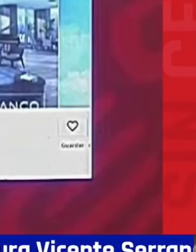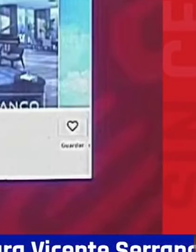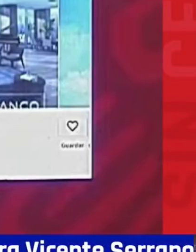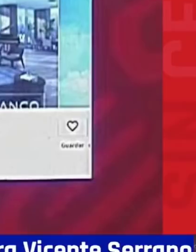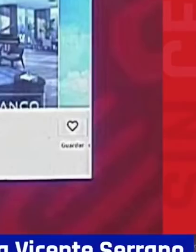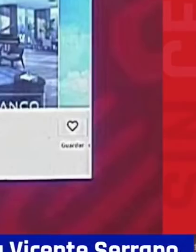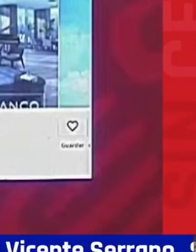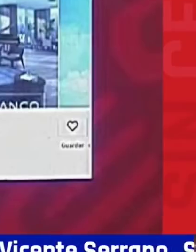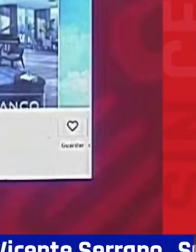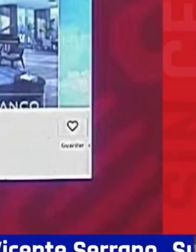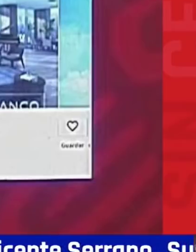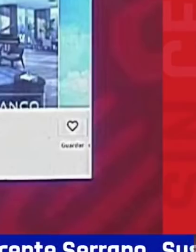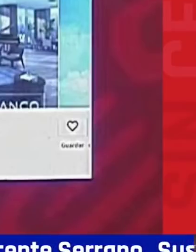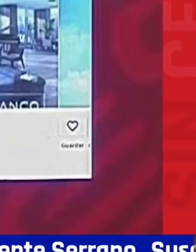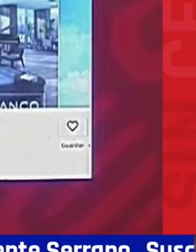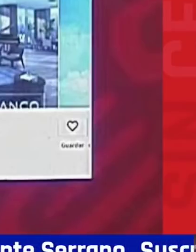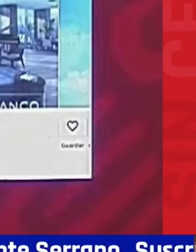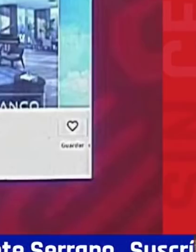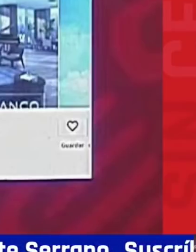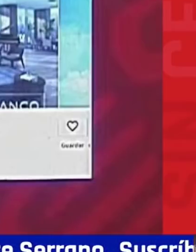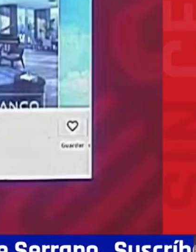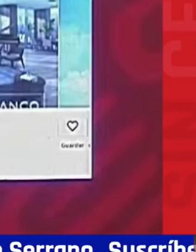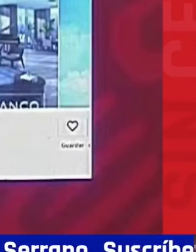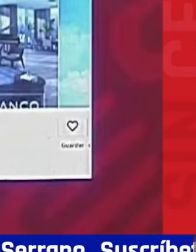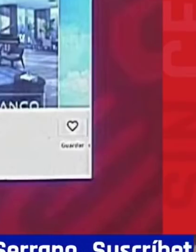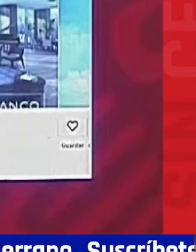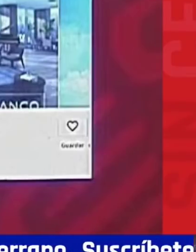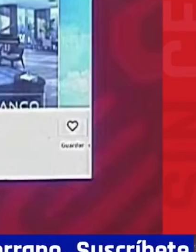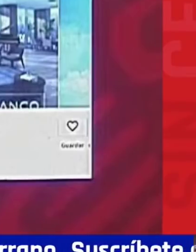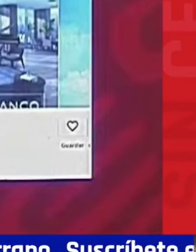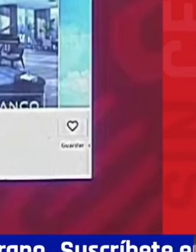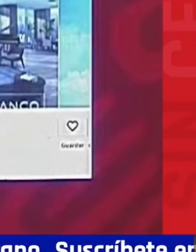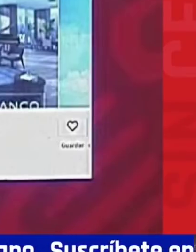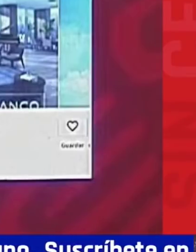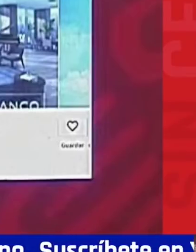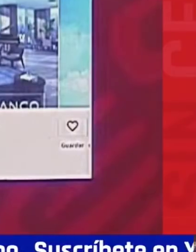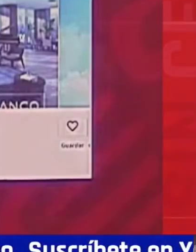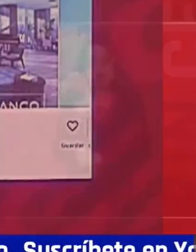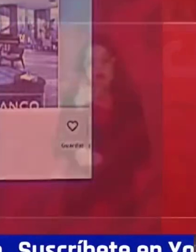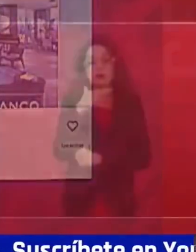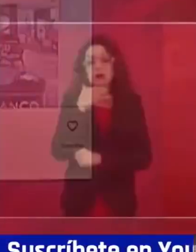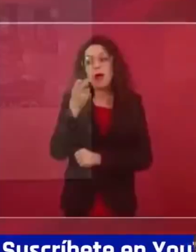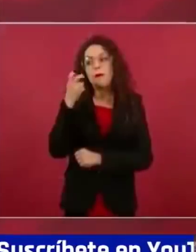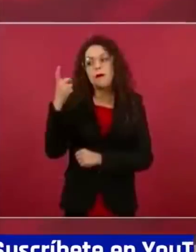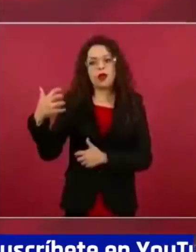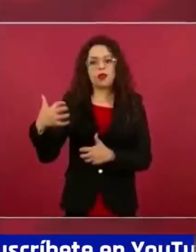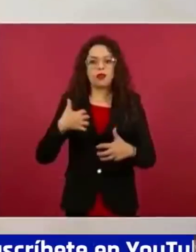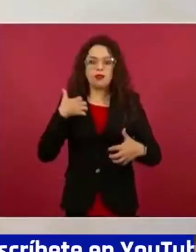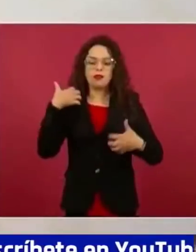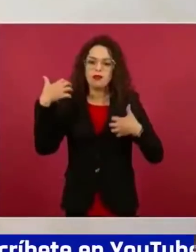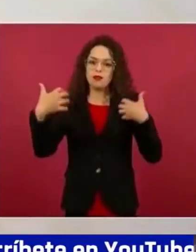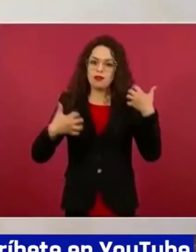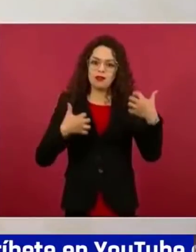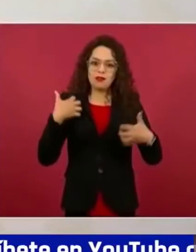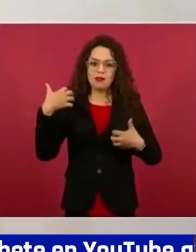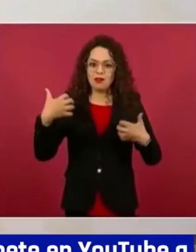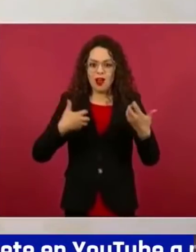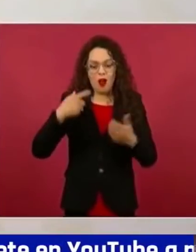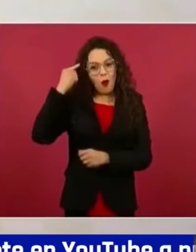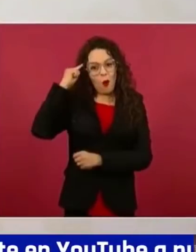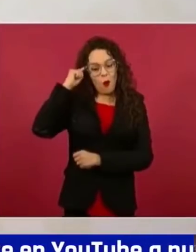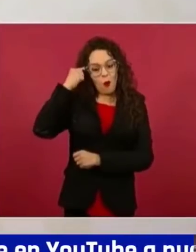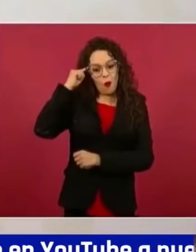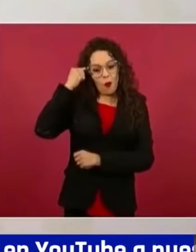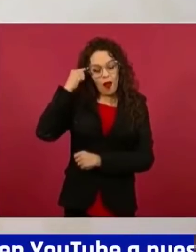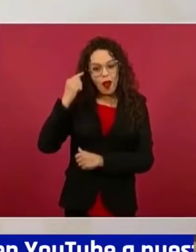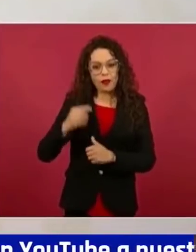Rubén Darío, número 225, en la exclusiva zona de Polanco, aquí en la Ciudad de México. Y hay